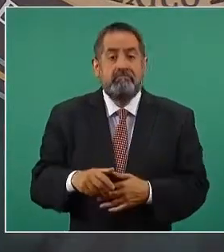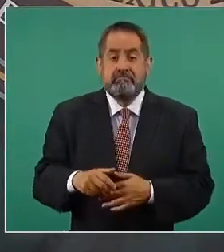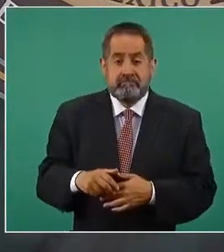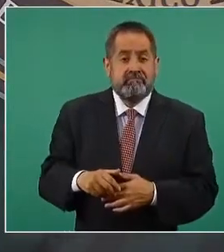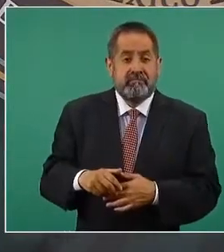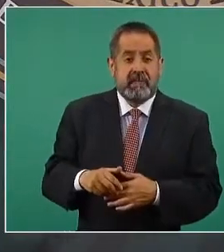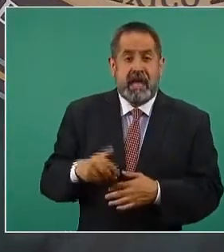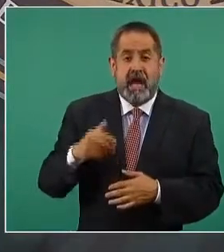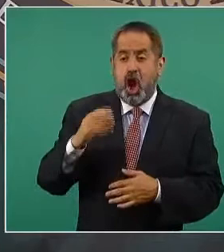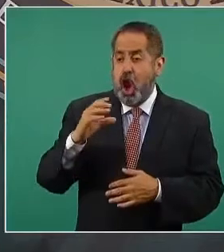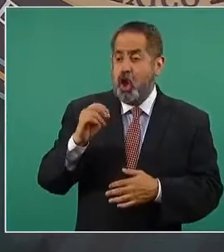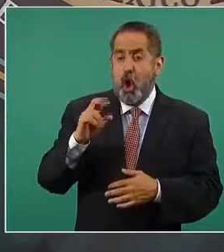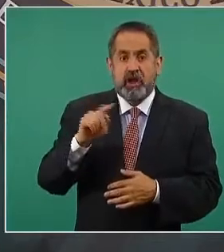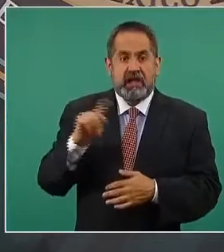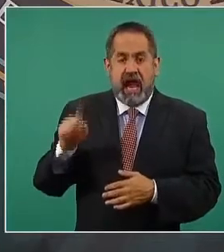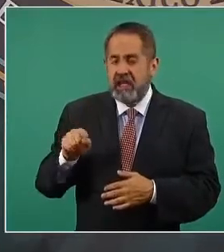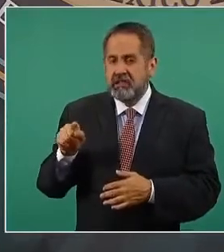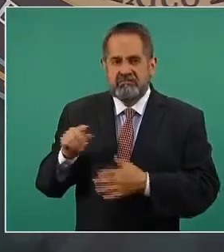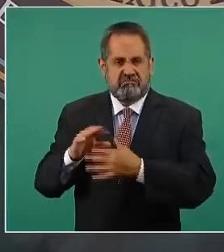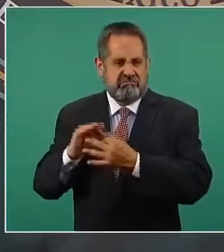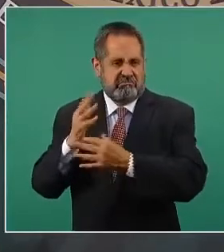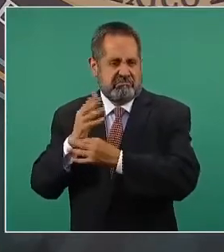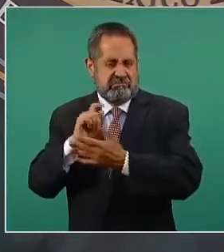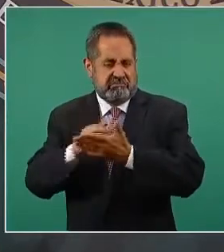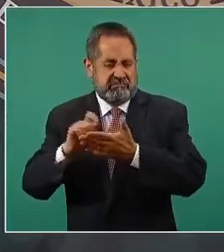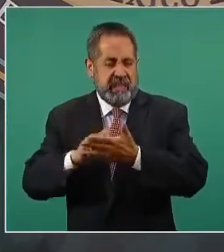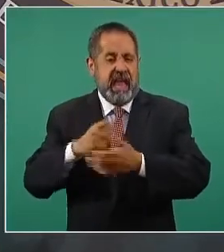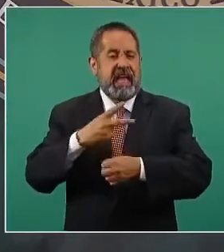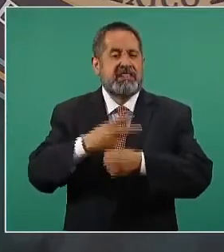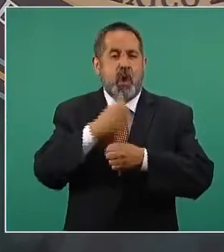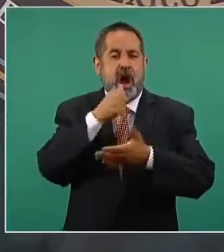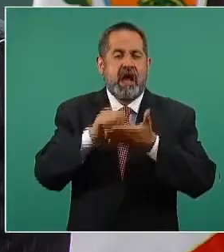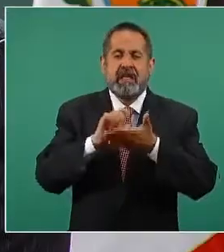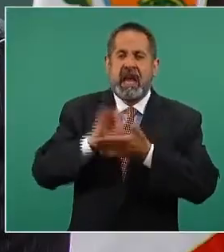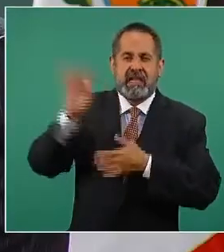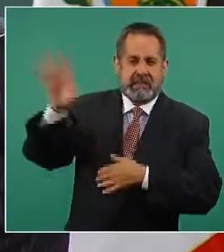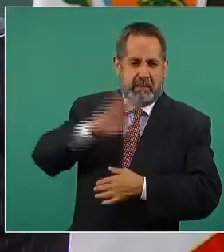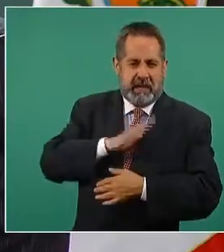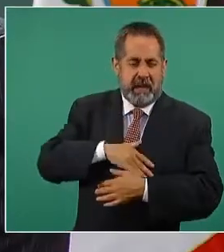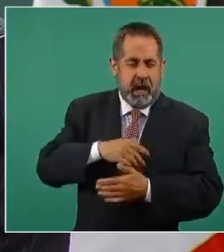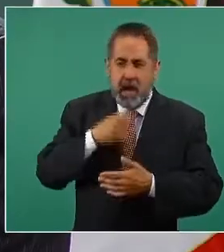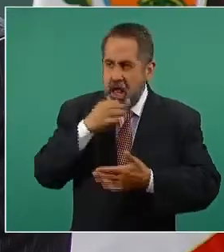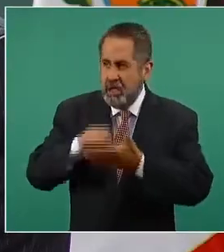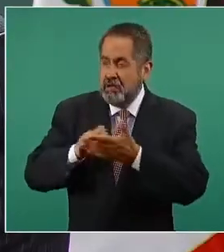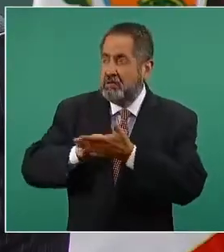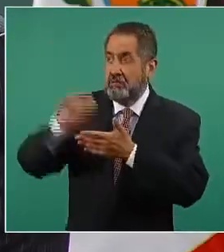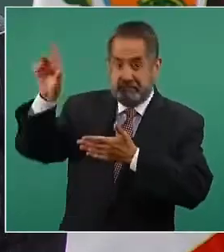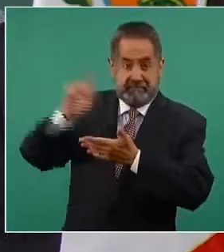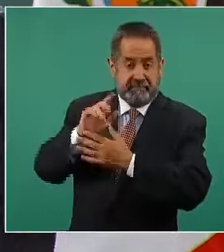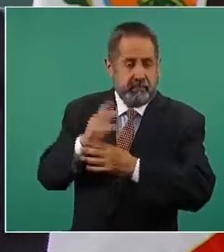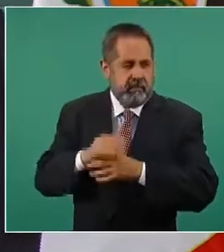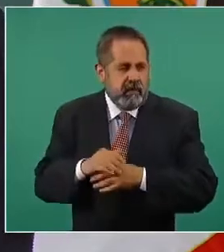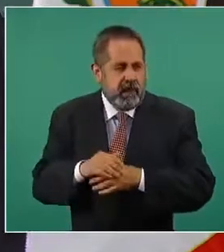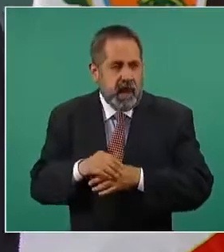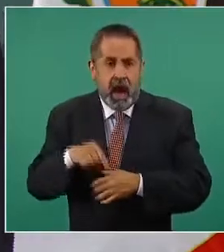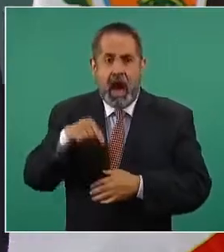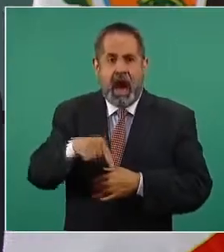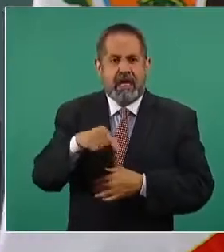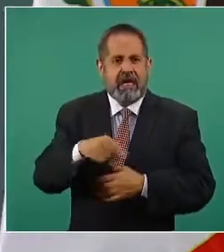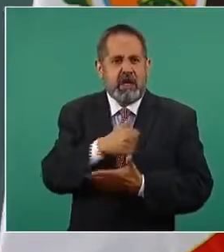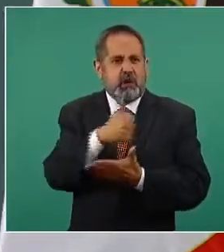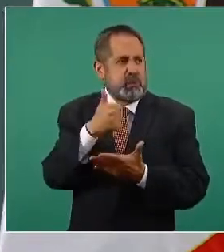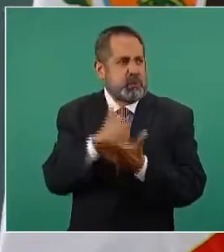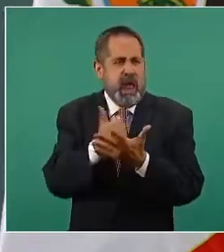Cortés, en la segunda carta al rey de España, le informa que hay muy grandes